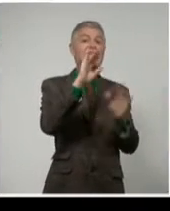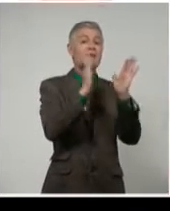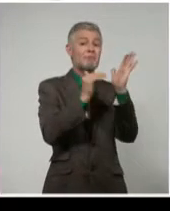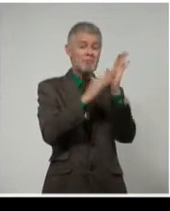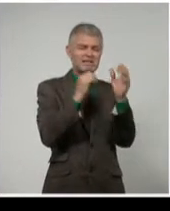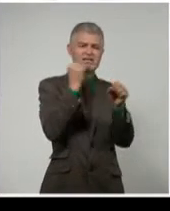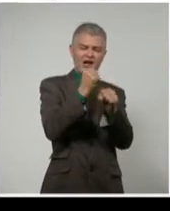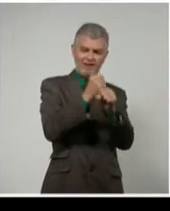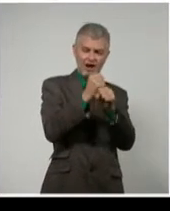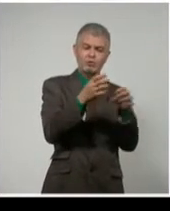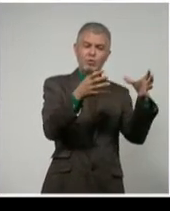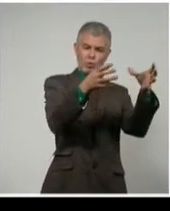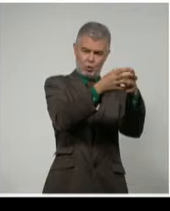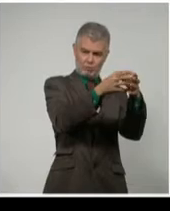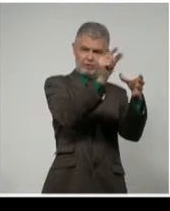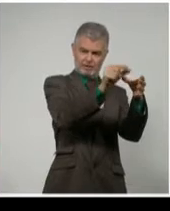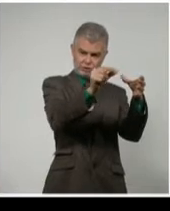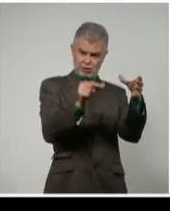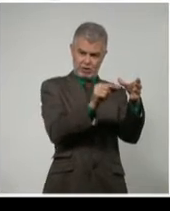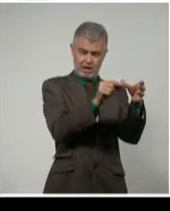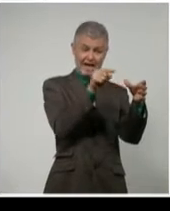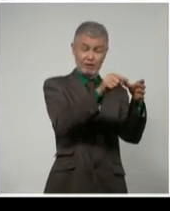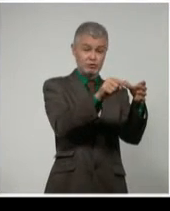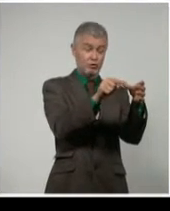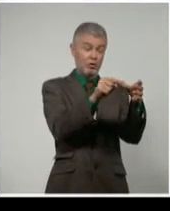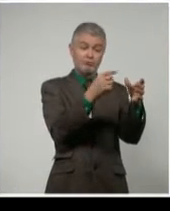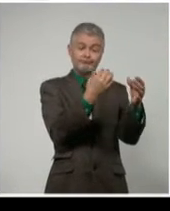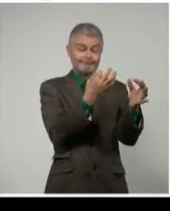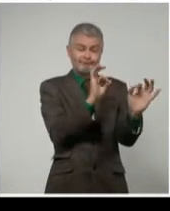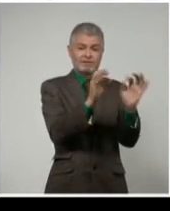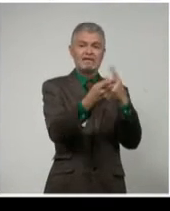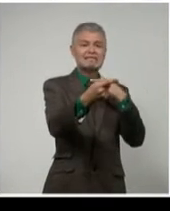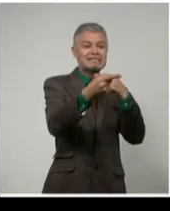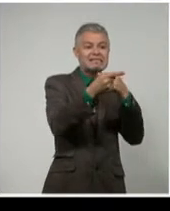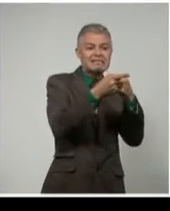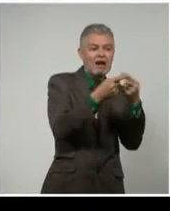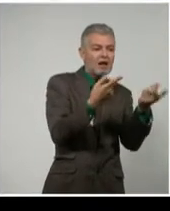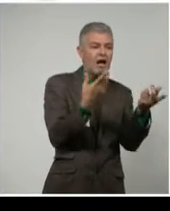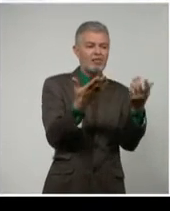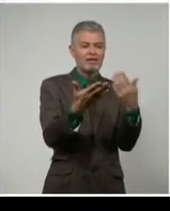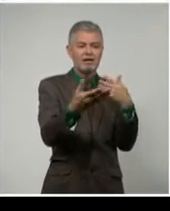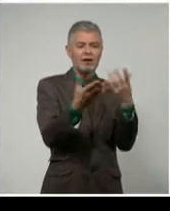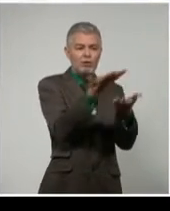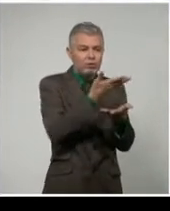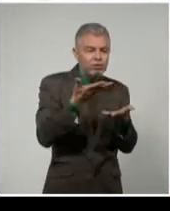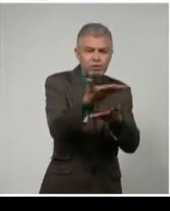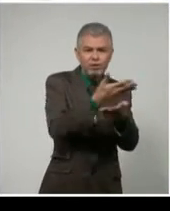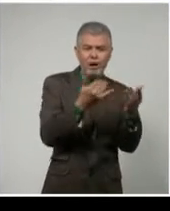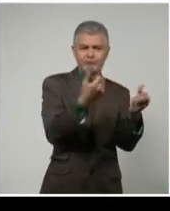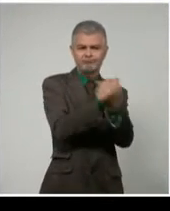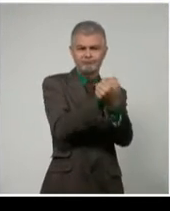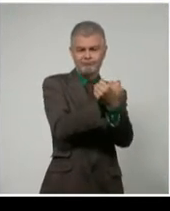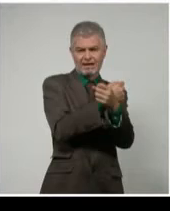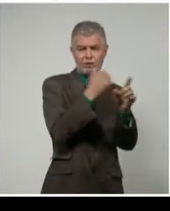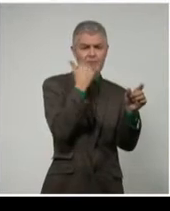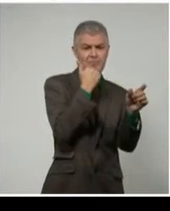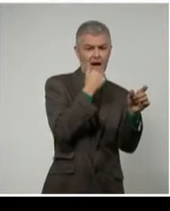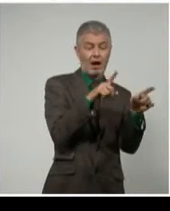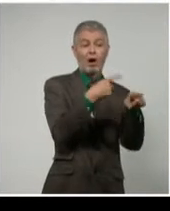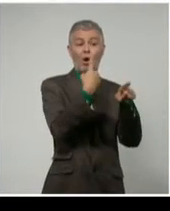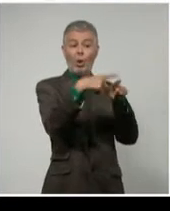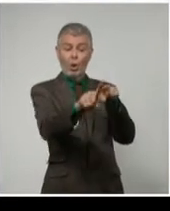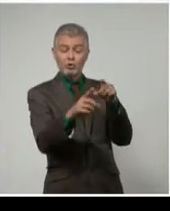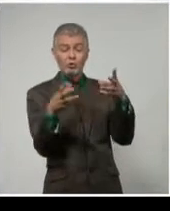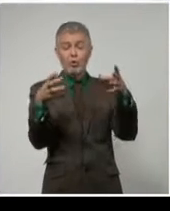campaña. Ese grupo lo vamos a llamar de alta exposición. Tenemos otro grupo de individuos que compartieron ambiente con